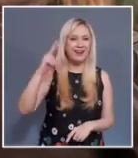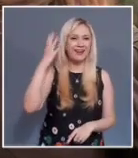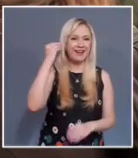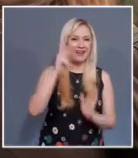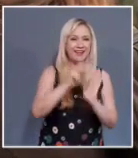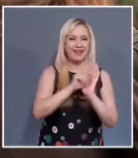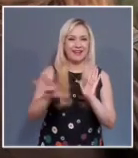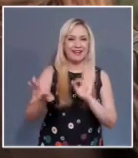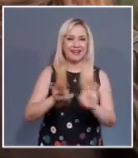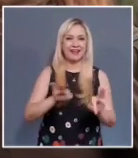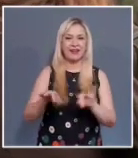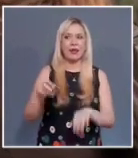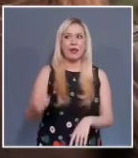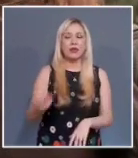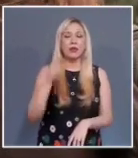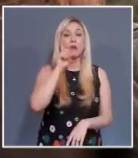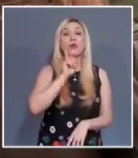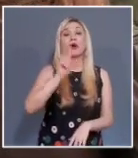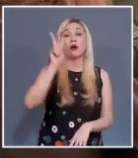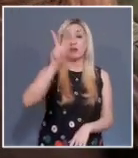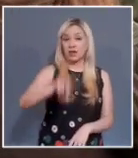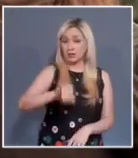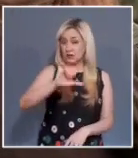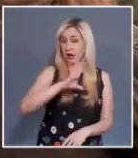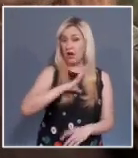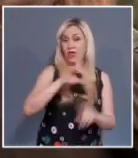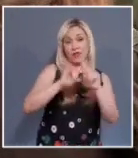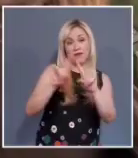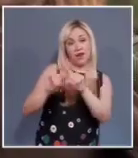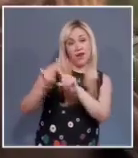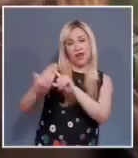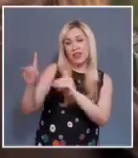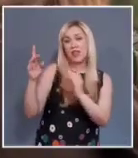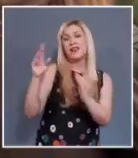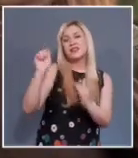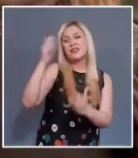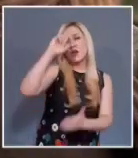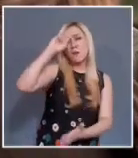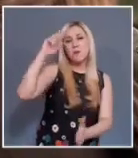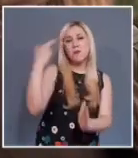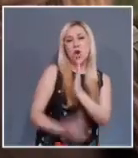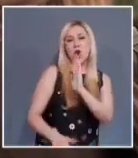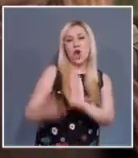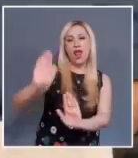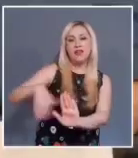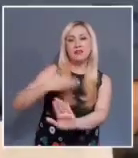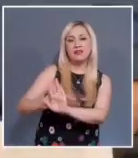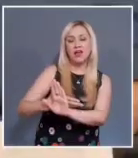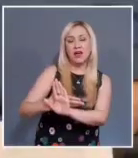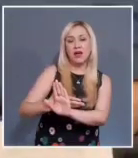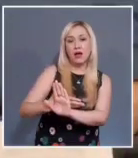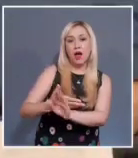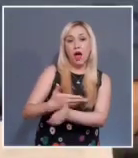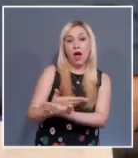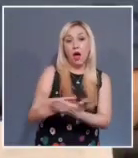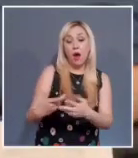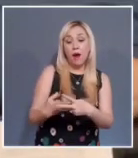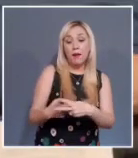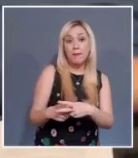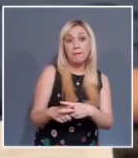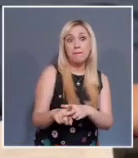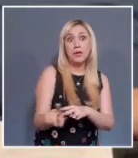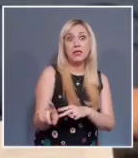por distintas violencias y que ahora estas comienzan en lo digital. Es como lo digital